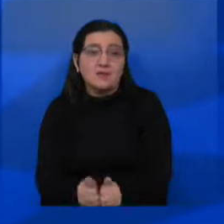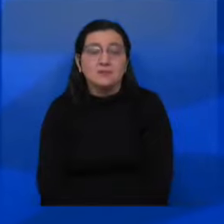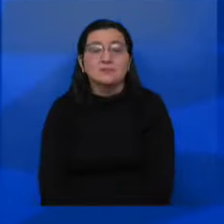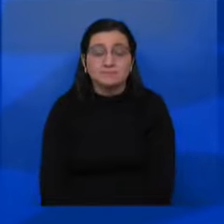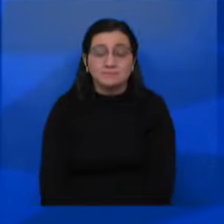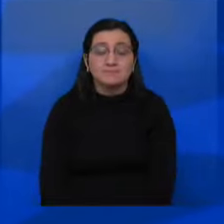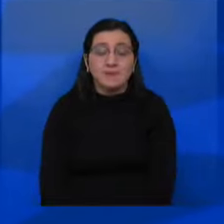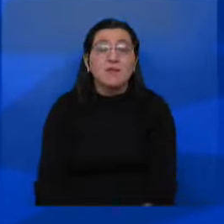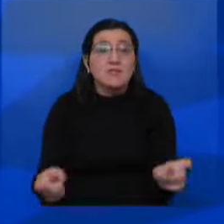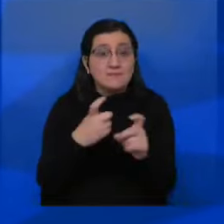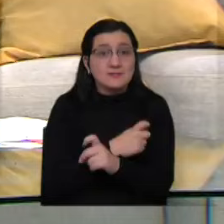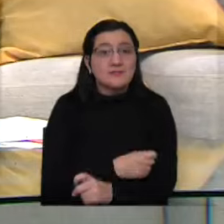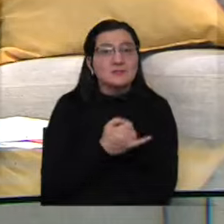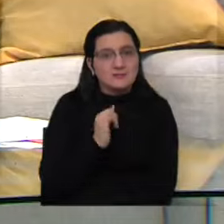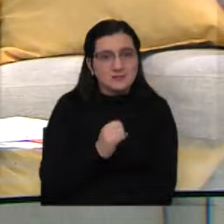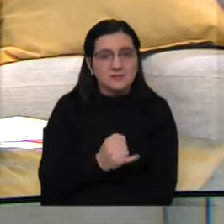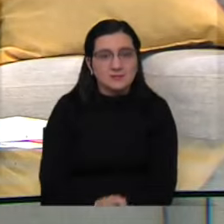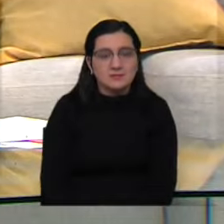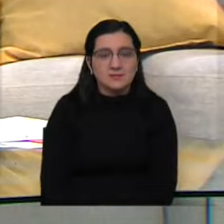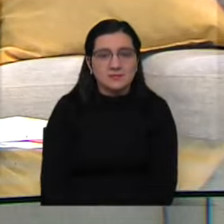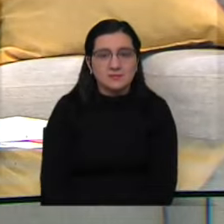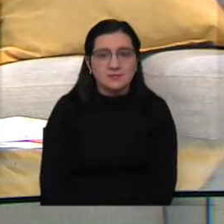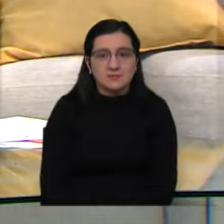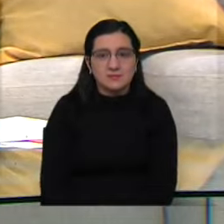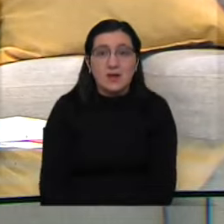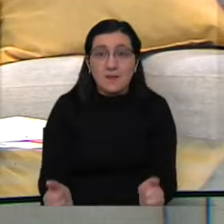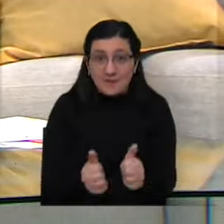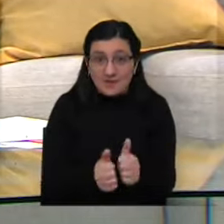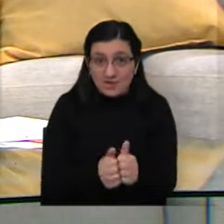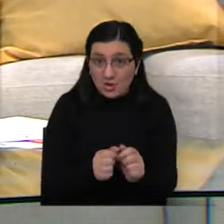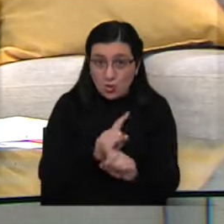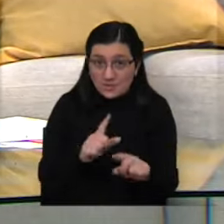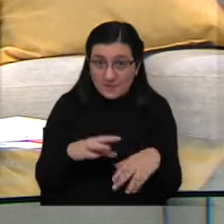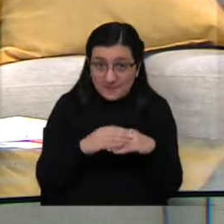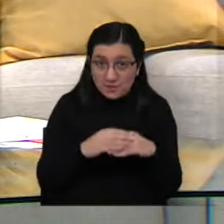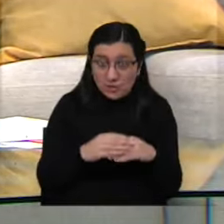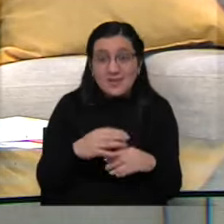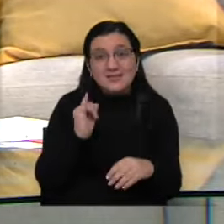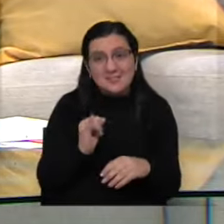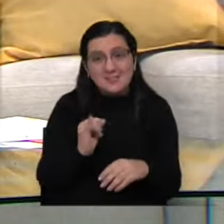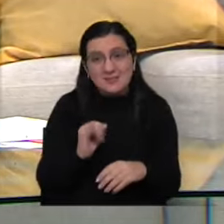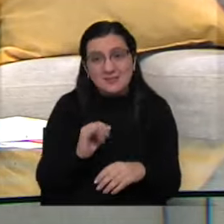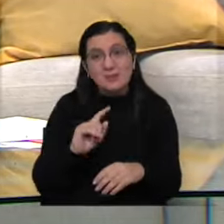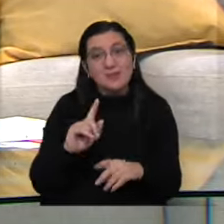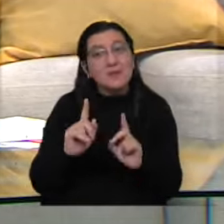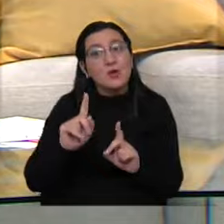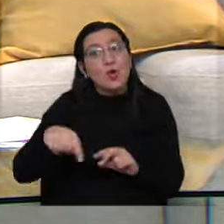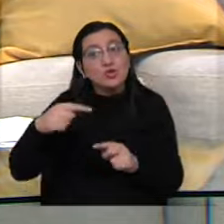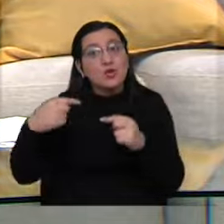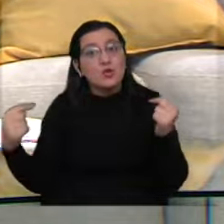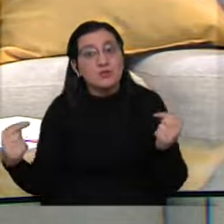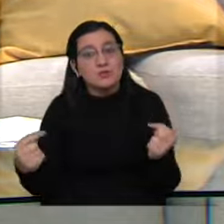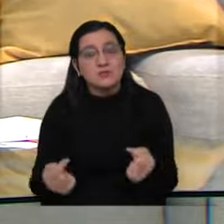difc quee la pareja tiene que ser amigo pero tiene que hacer otras cosas